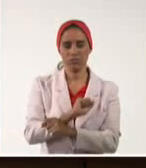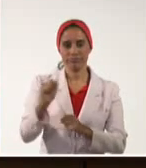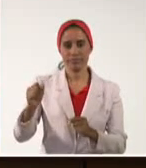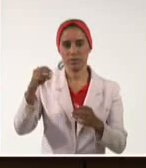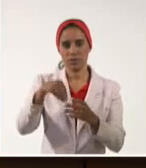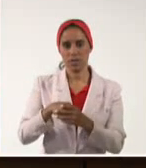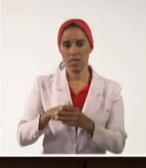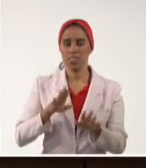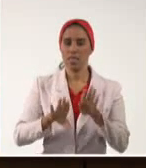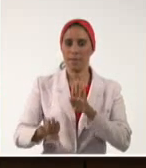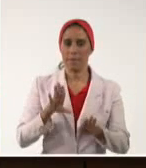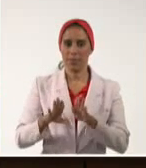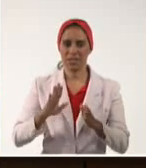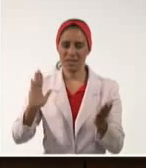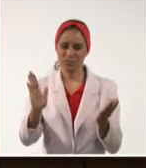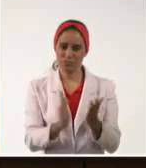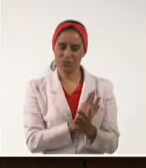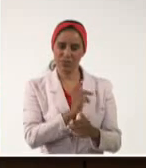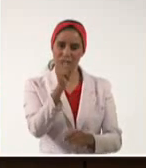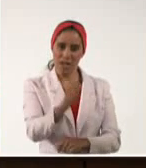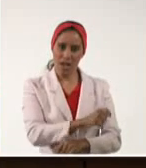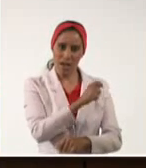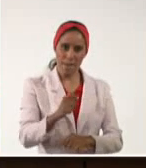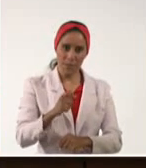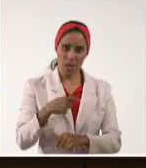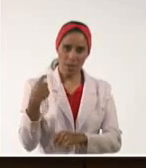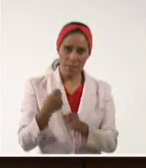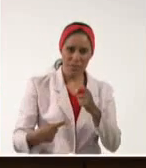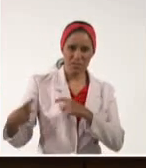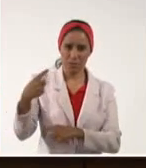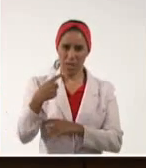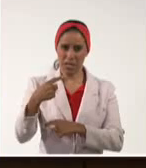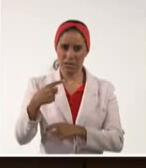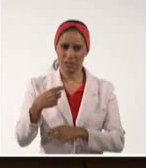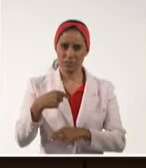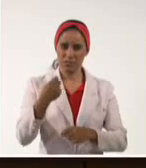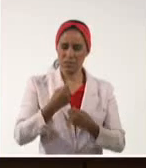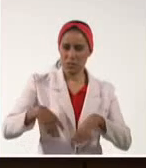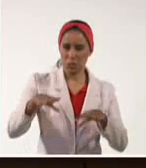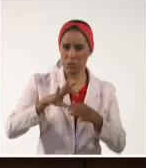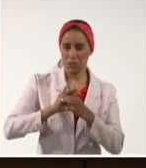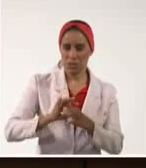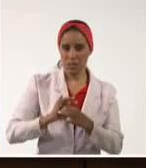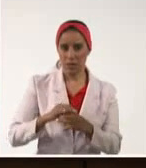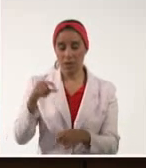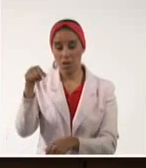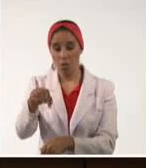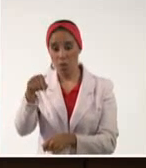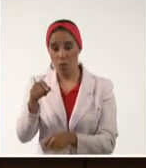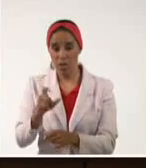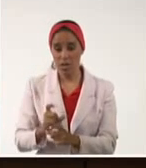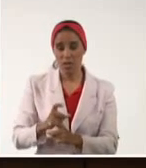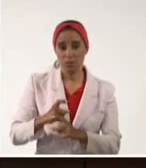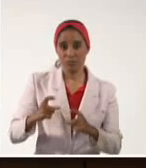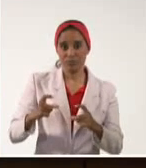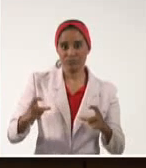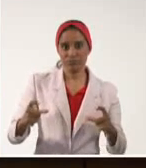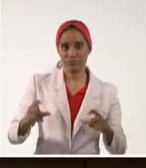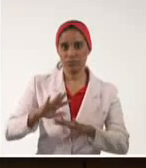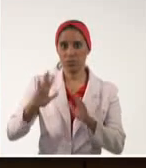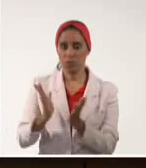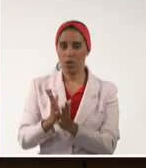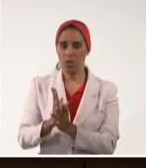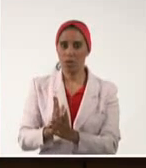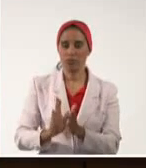en la eliminación de las principales distorsiones que hoy comprometen las posibilidades de crecimiento económico y desarrollo del país en